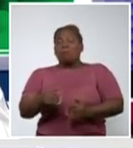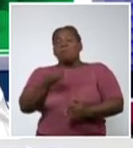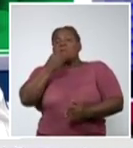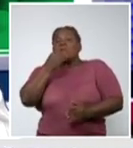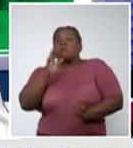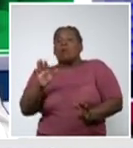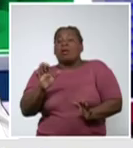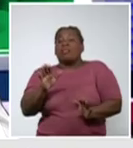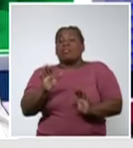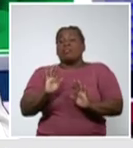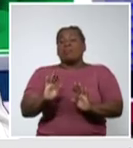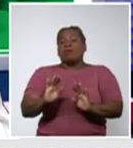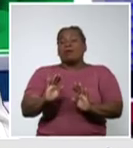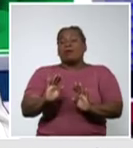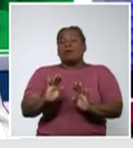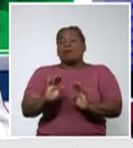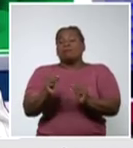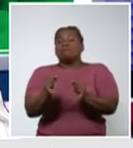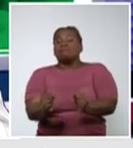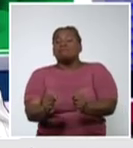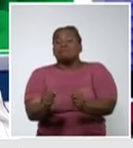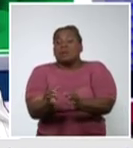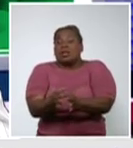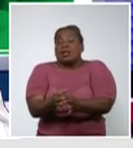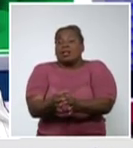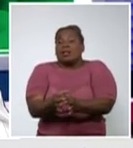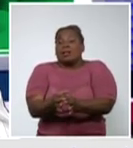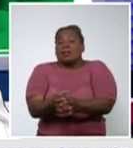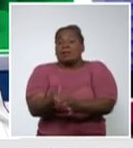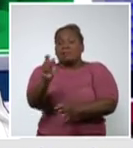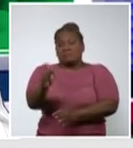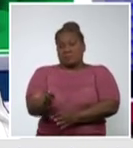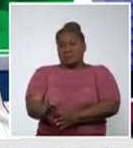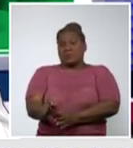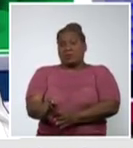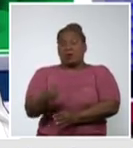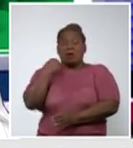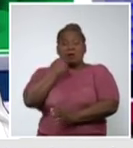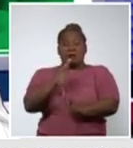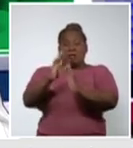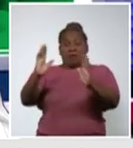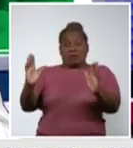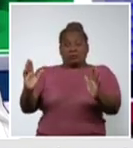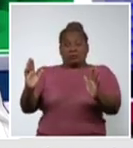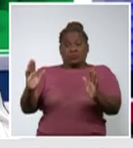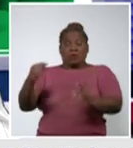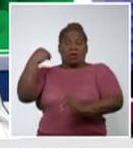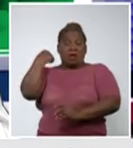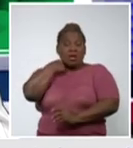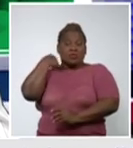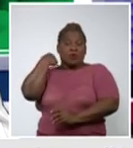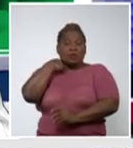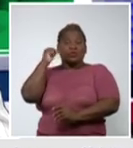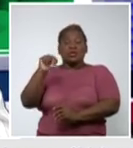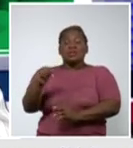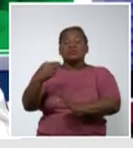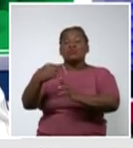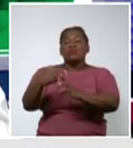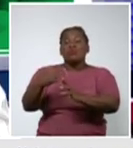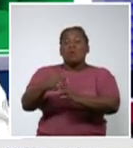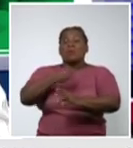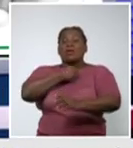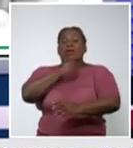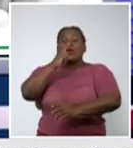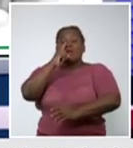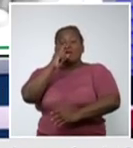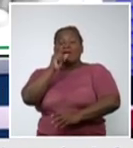cifra determinada de casos en todo el año y todos los años, que es a lo que se le llama una endemia de la enfermedad.